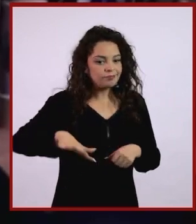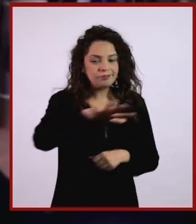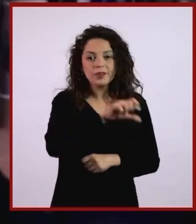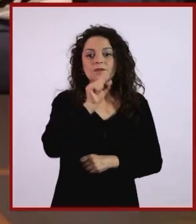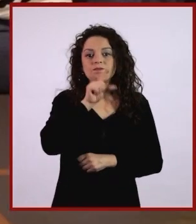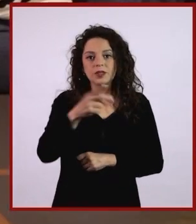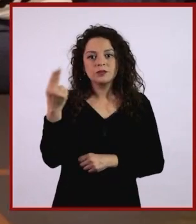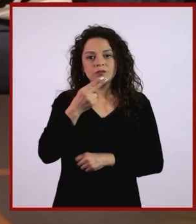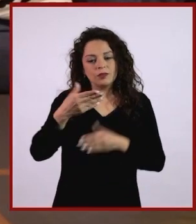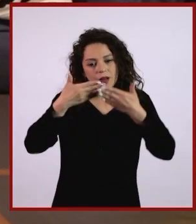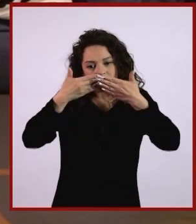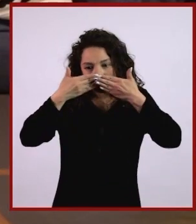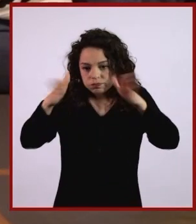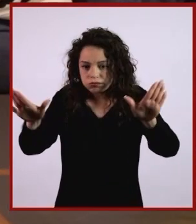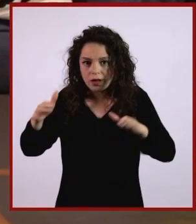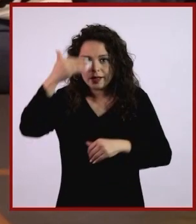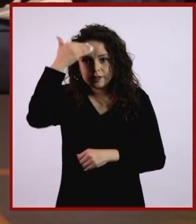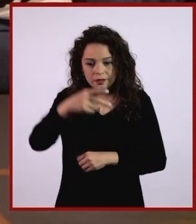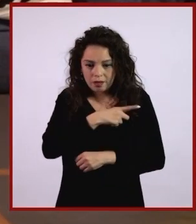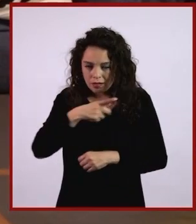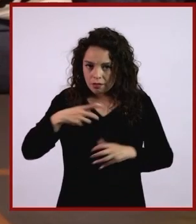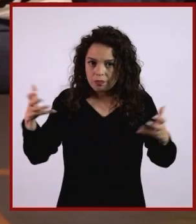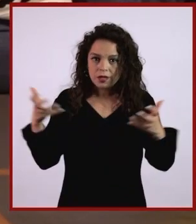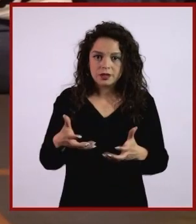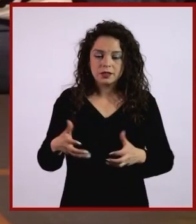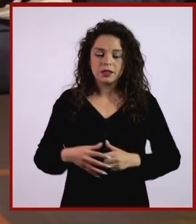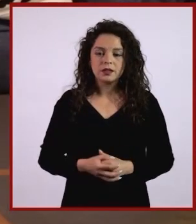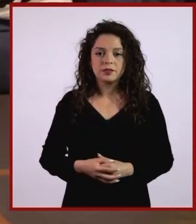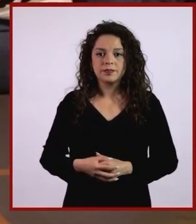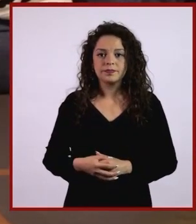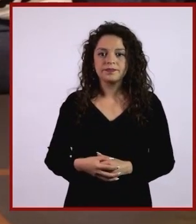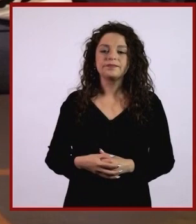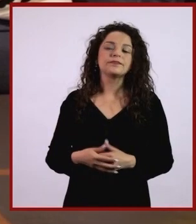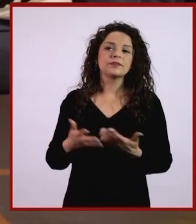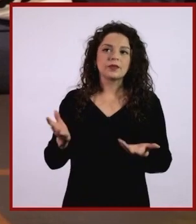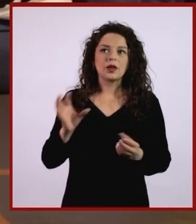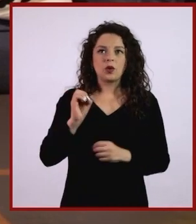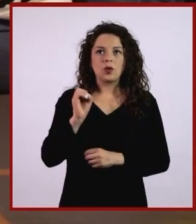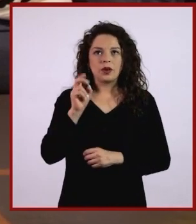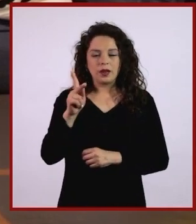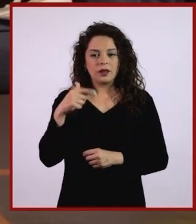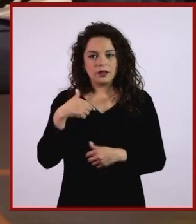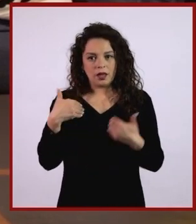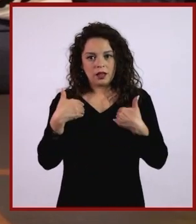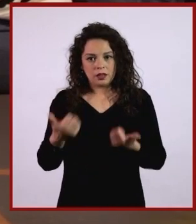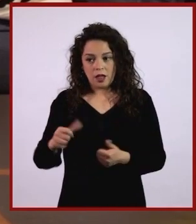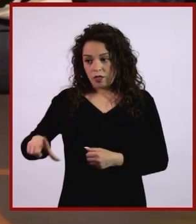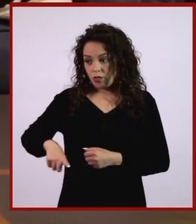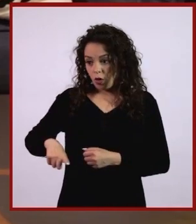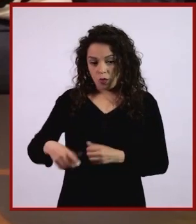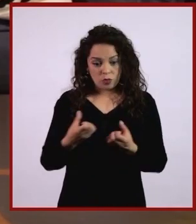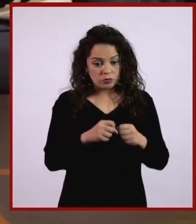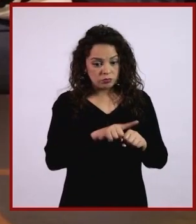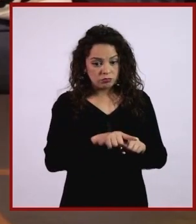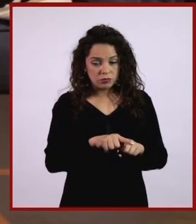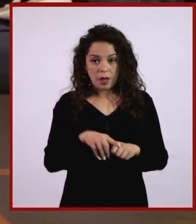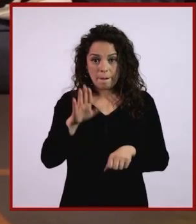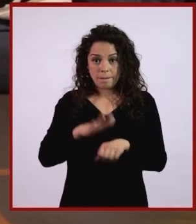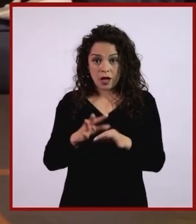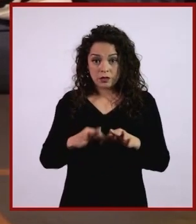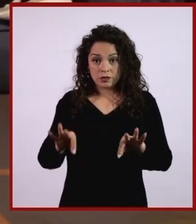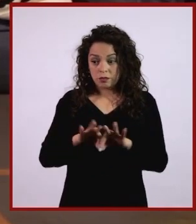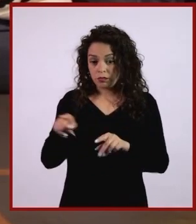tiene que reaccionar. O sea, entonces me queda claro que no depende forzosamente ni de gobierno ni de la sociedad, es como